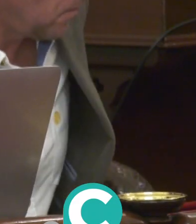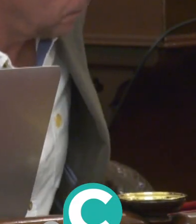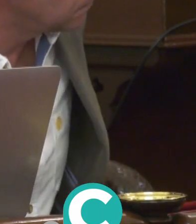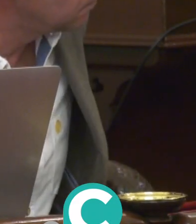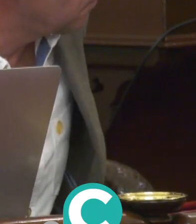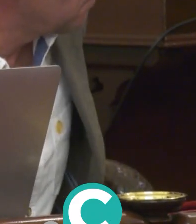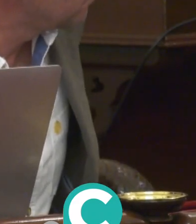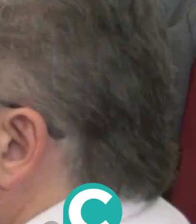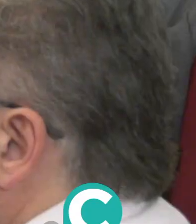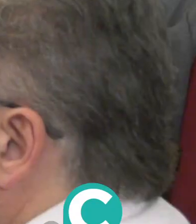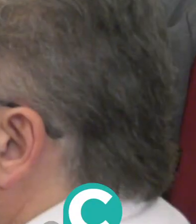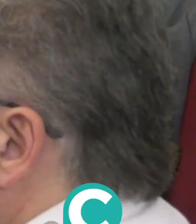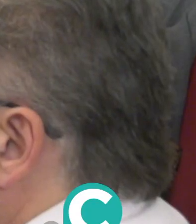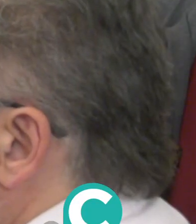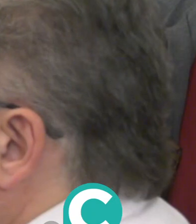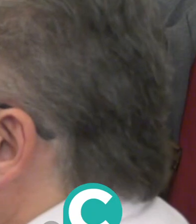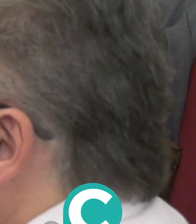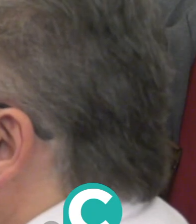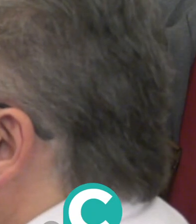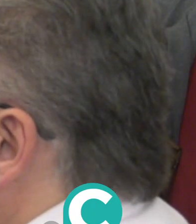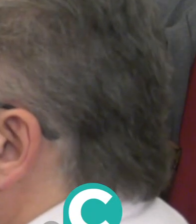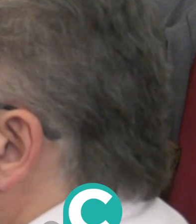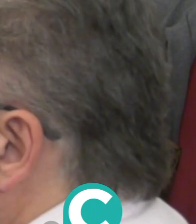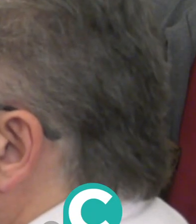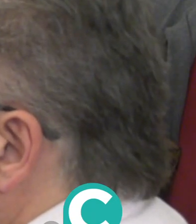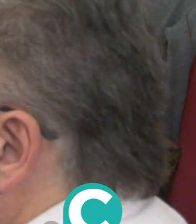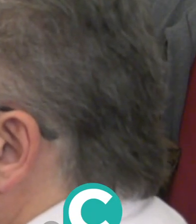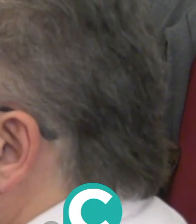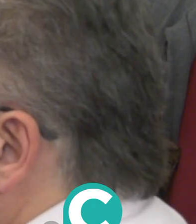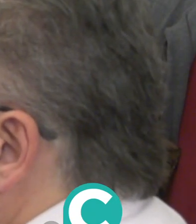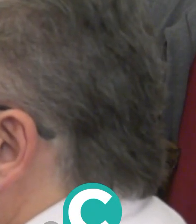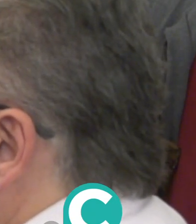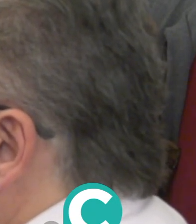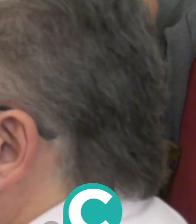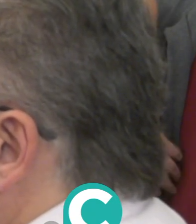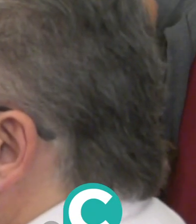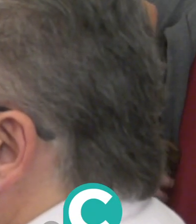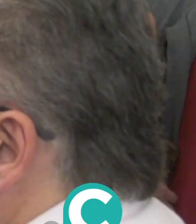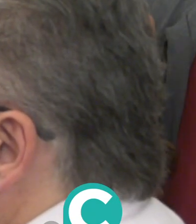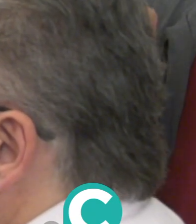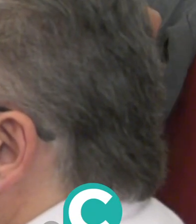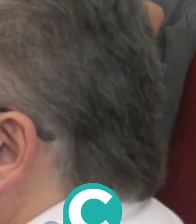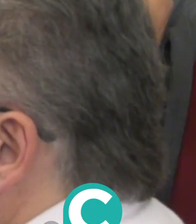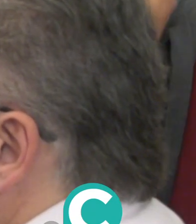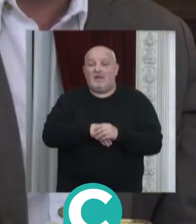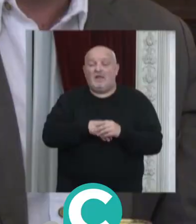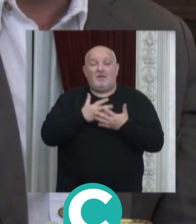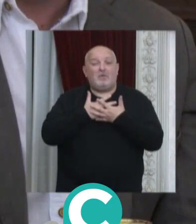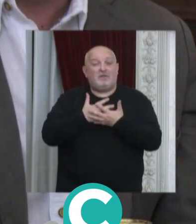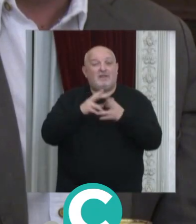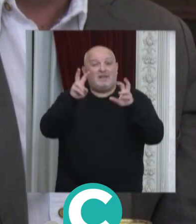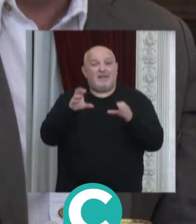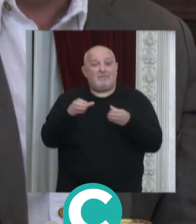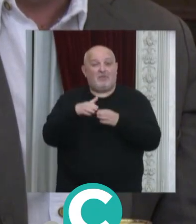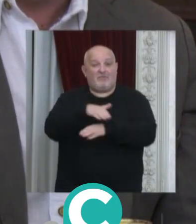responsable de Economía, Maite González, ha justificado los últimos cambios debido a esa escucha activa a colectivos y vecinos y vecinas. La voluntad